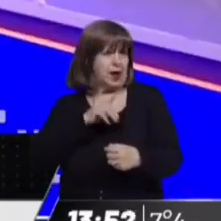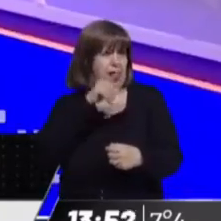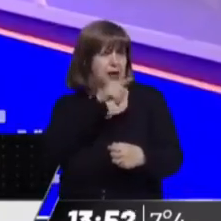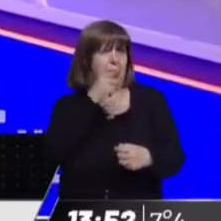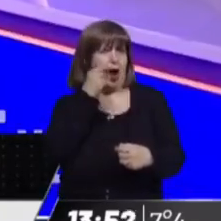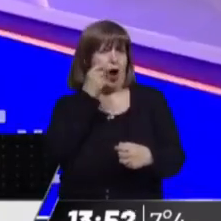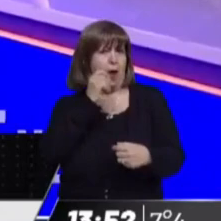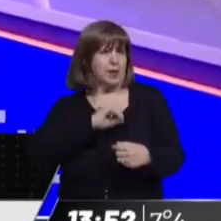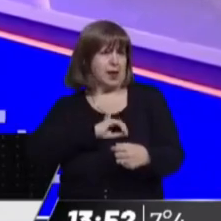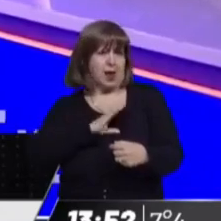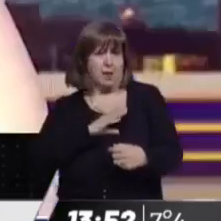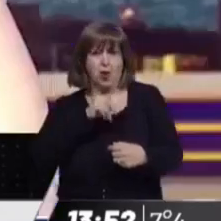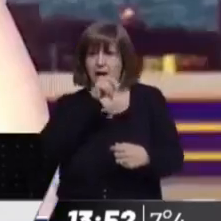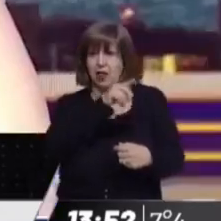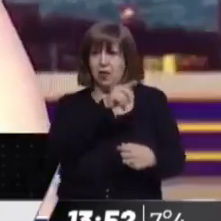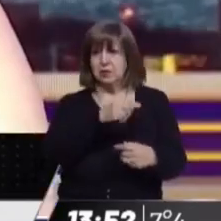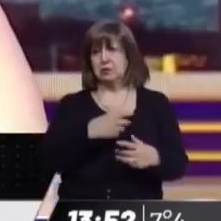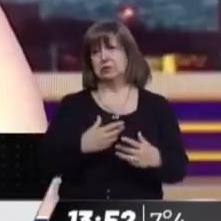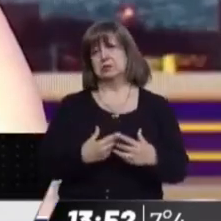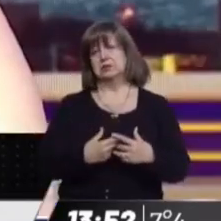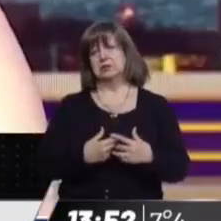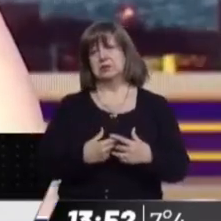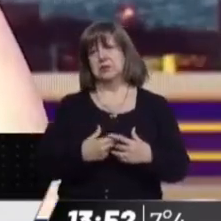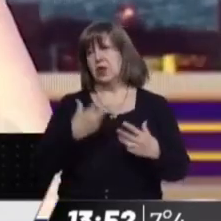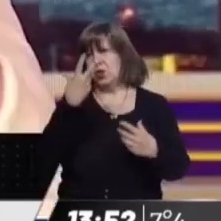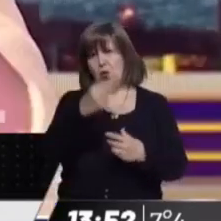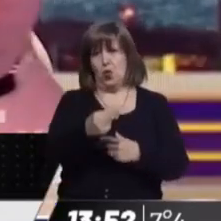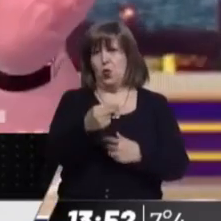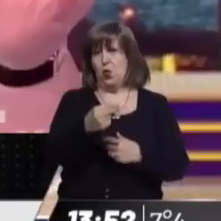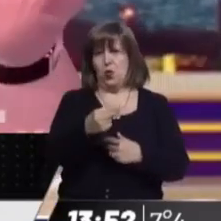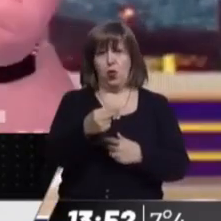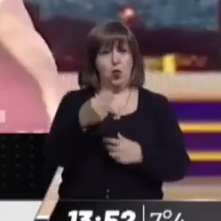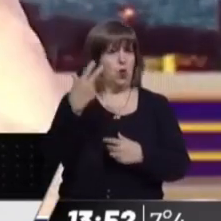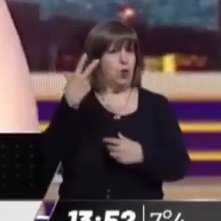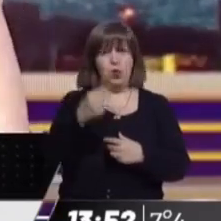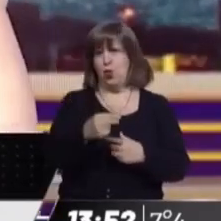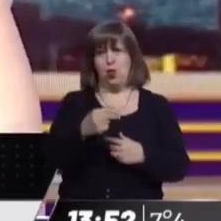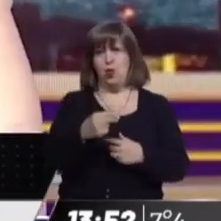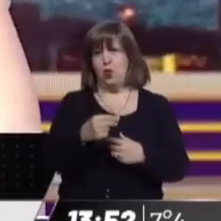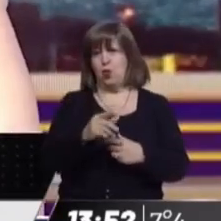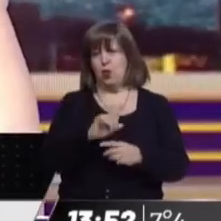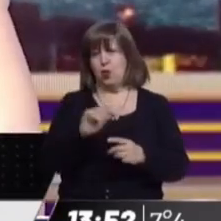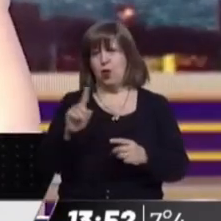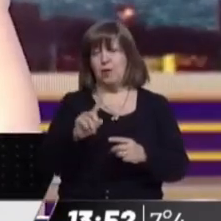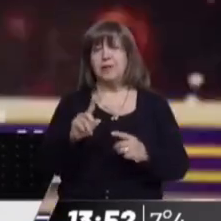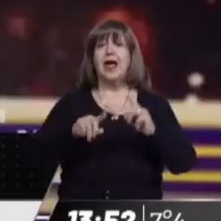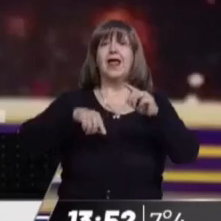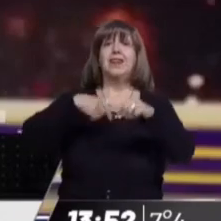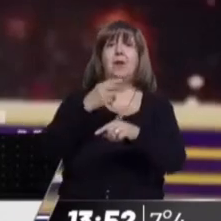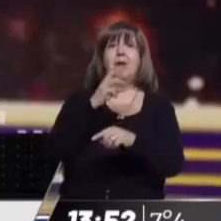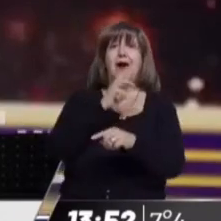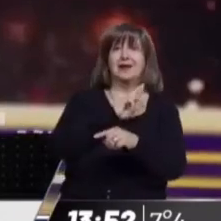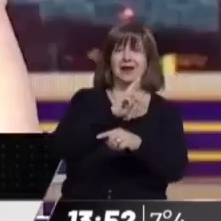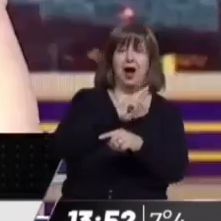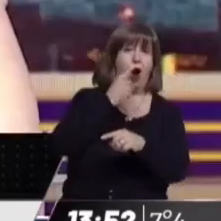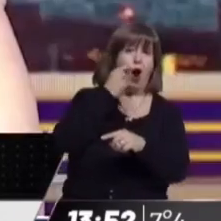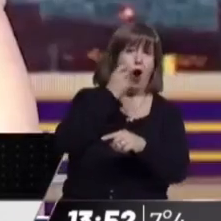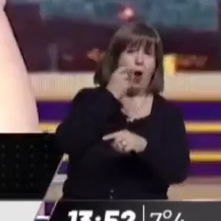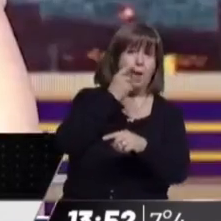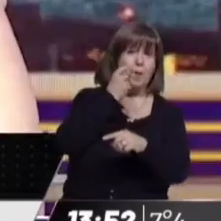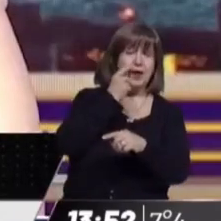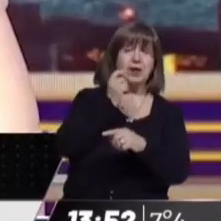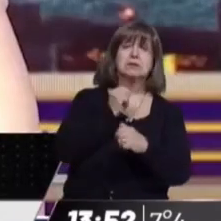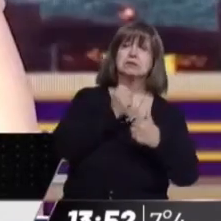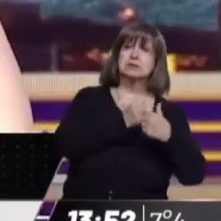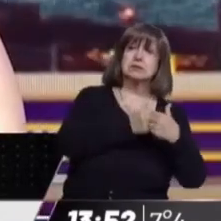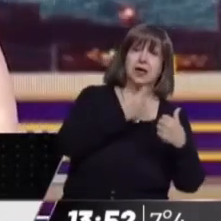¿estás enamorado de él? ¿Estuviste enamorada de él? Y ella respondió con un rotundo no, claramente. Después de esto salió a hablar Donnie Dunne, Richard, que es el protagonista de esta serie y